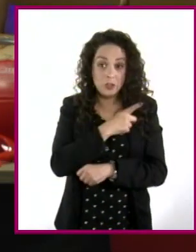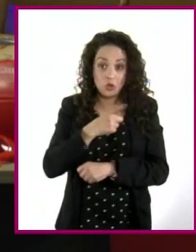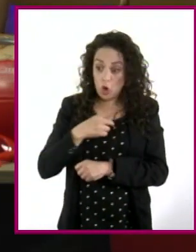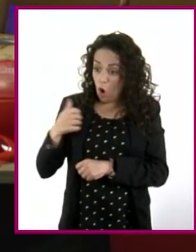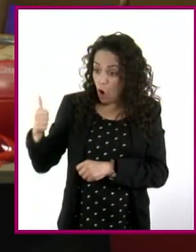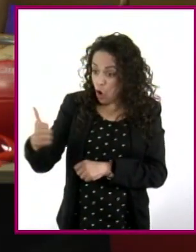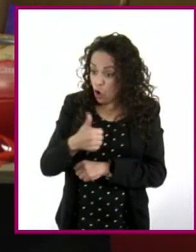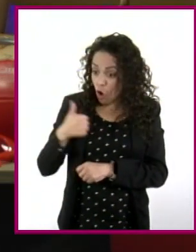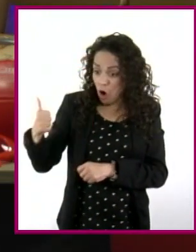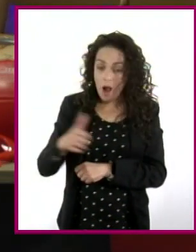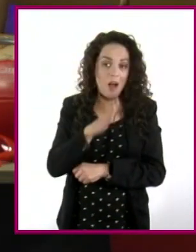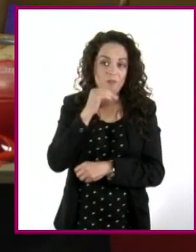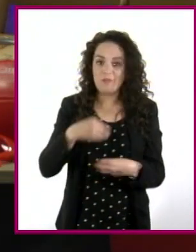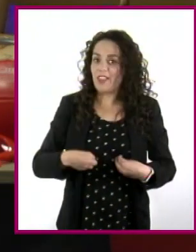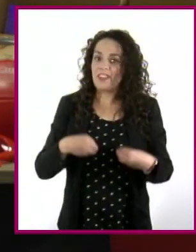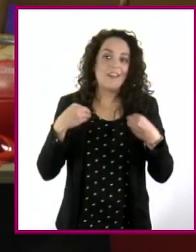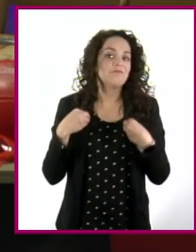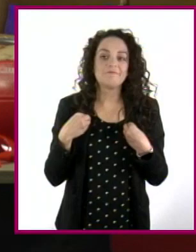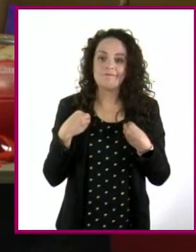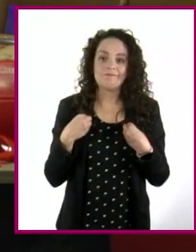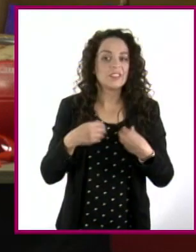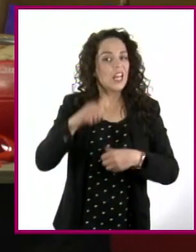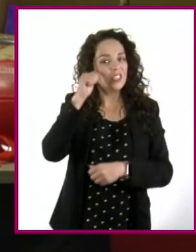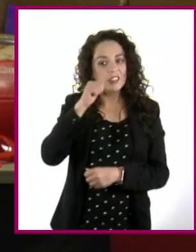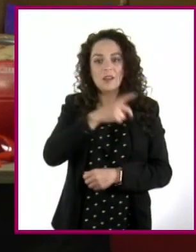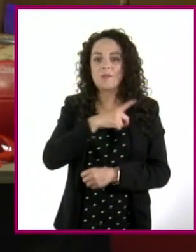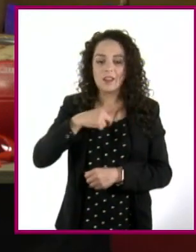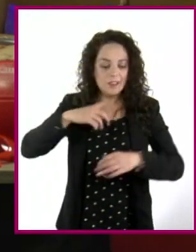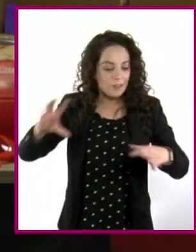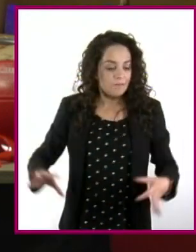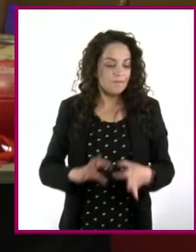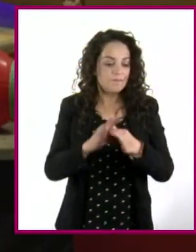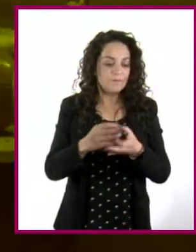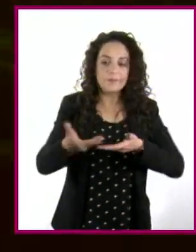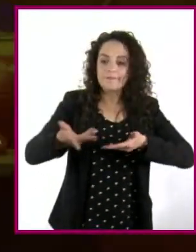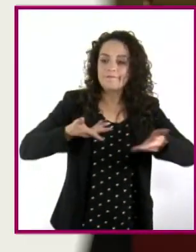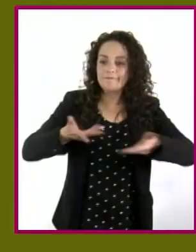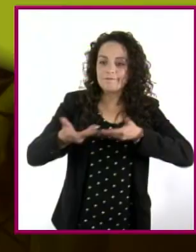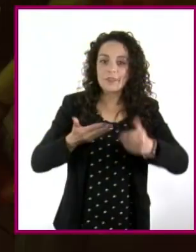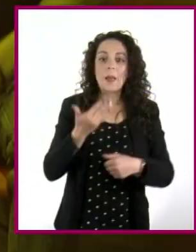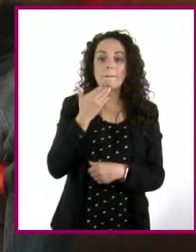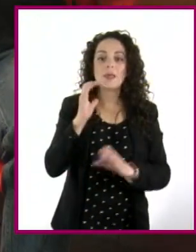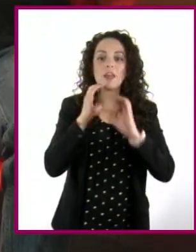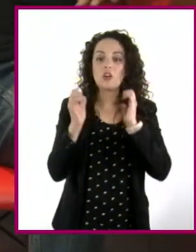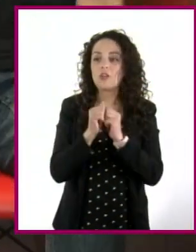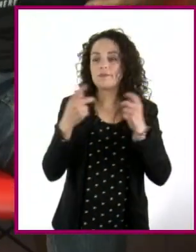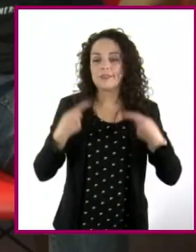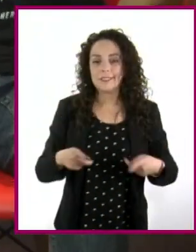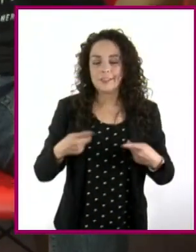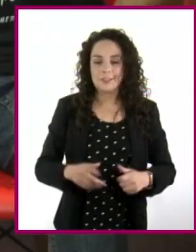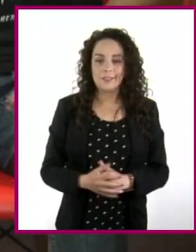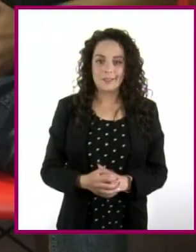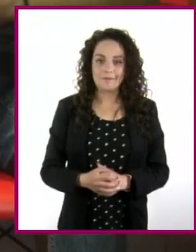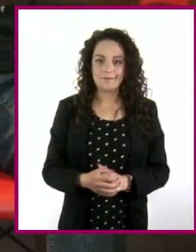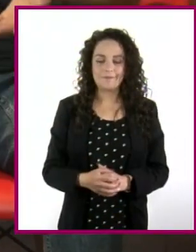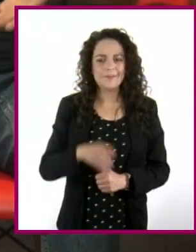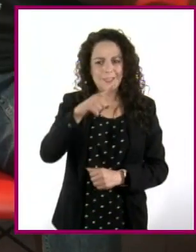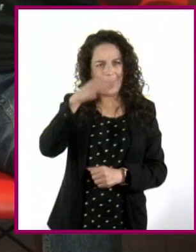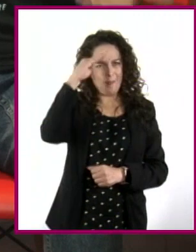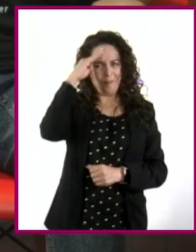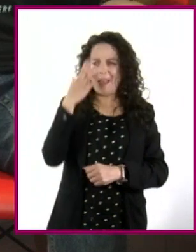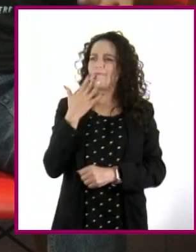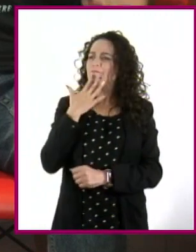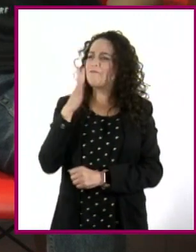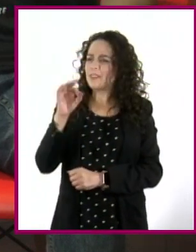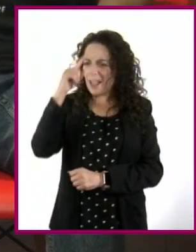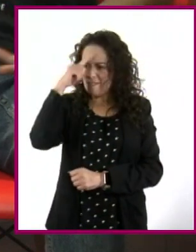el mundo ha dependido y seguirá dependiendo de la buena interacción comunicativa. ¿Quién diría que algo que parece tan sencillo como